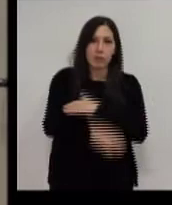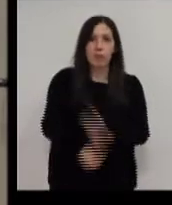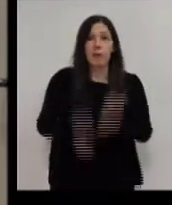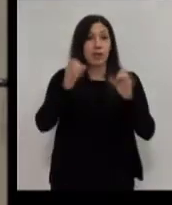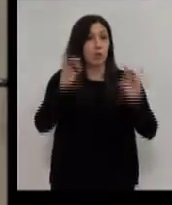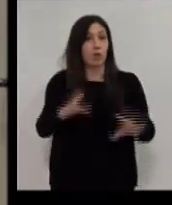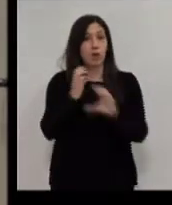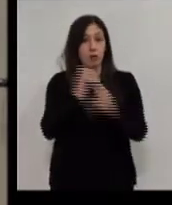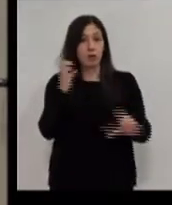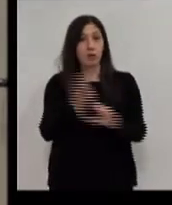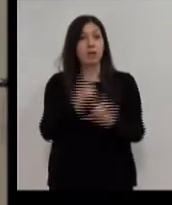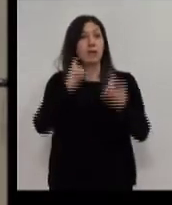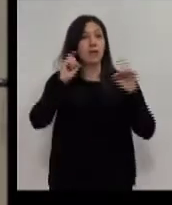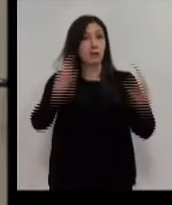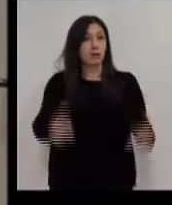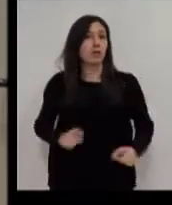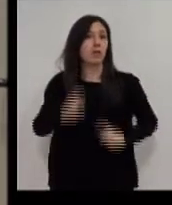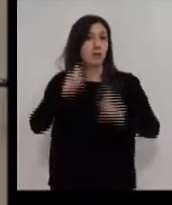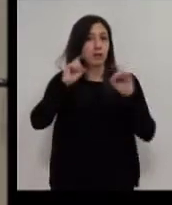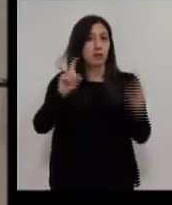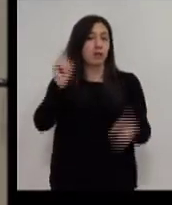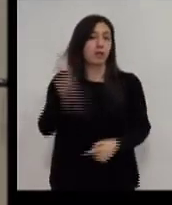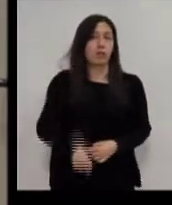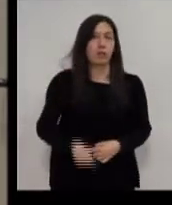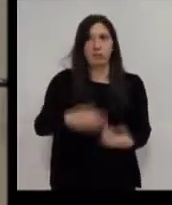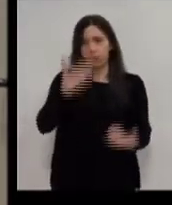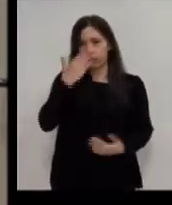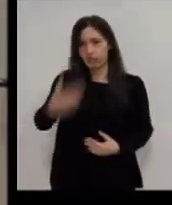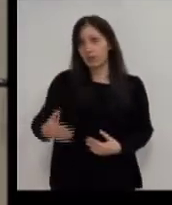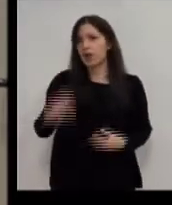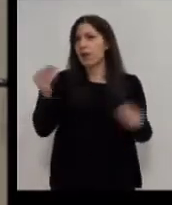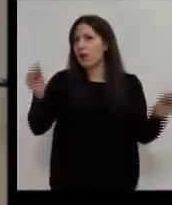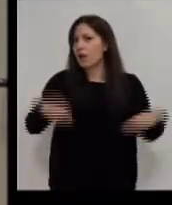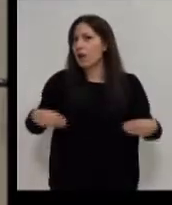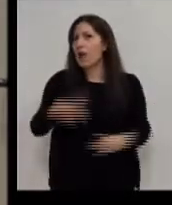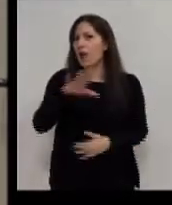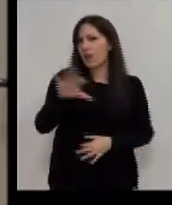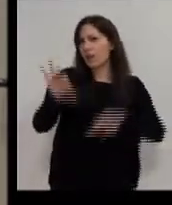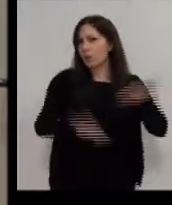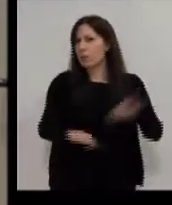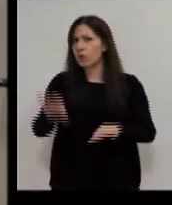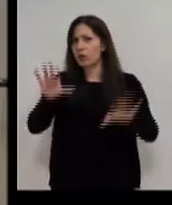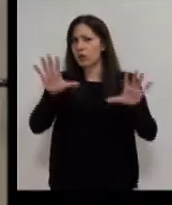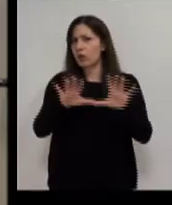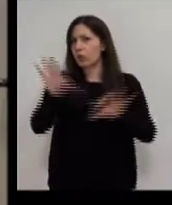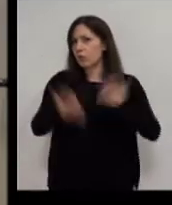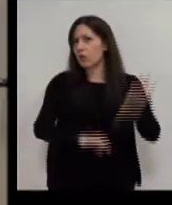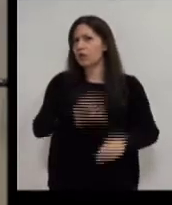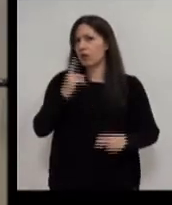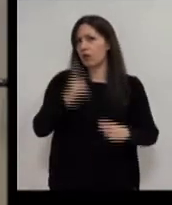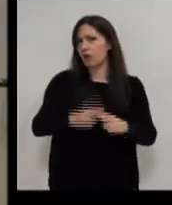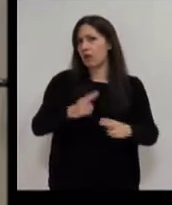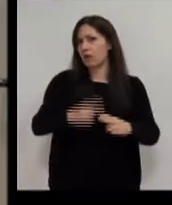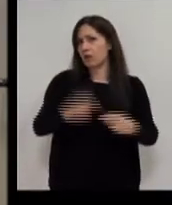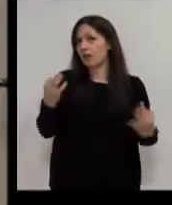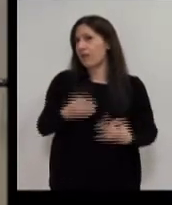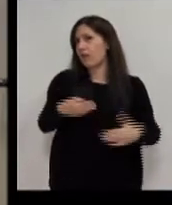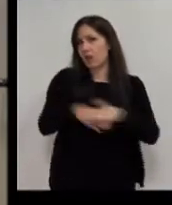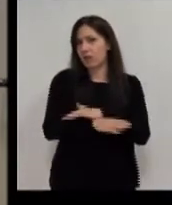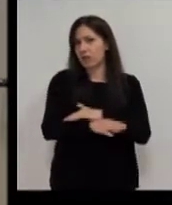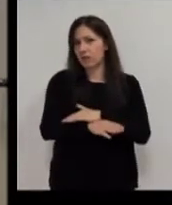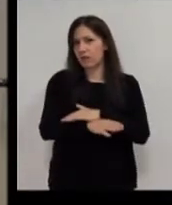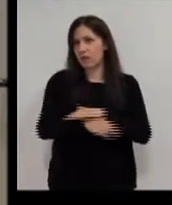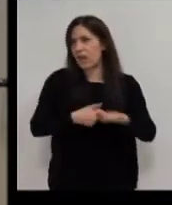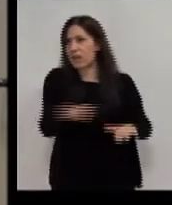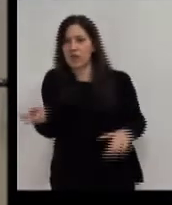poco a poco, como han sido los autobuses, y como se intenta que sea todo. No creo que tenga ningún sentido que un 5% de los taxis, un 10%, o lo puedes subir a